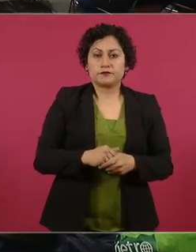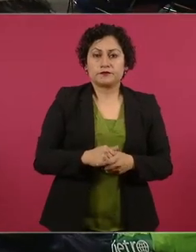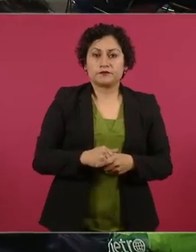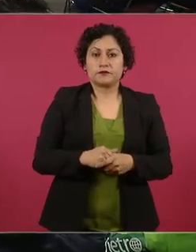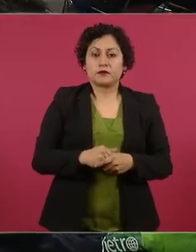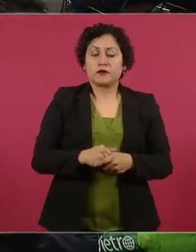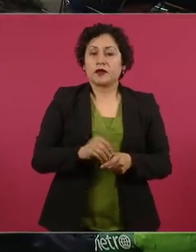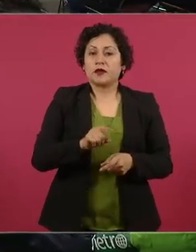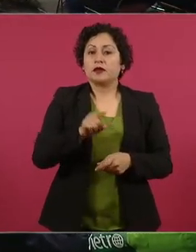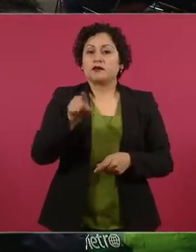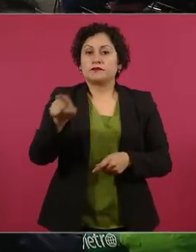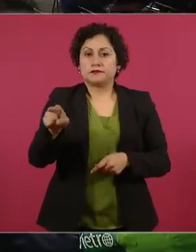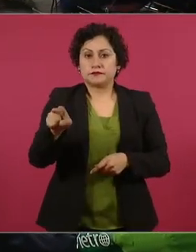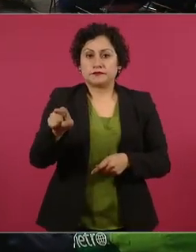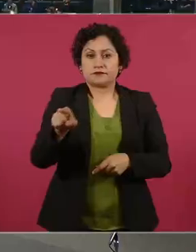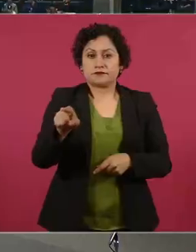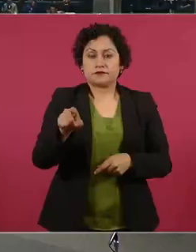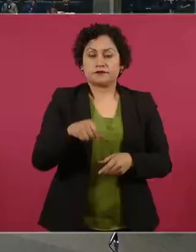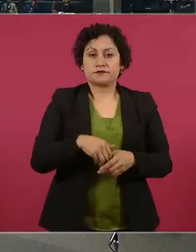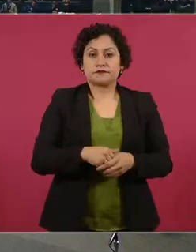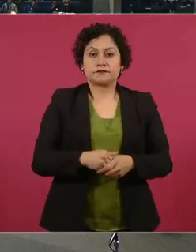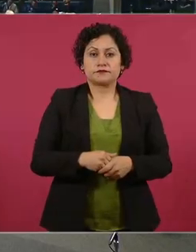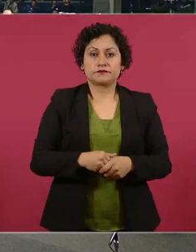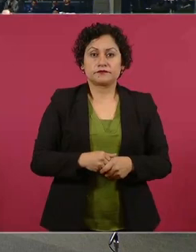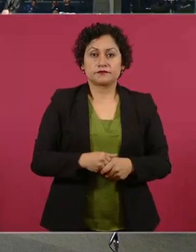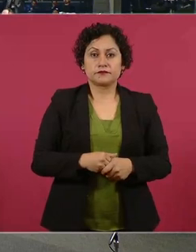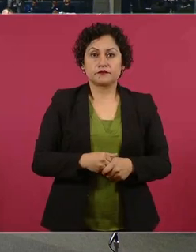Vamos con él y luego.